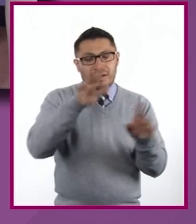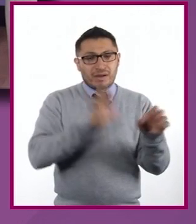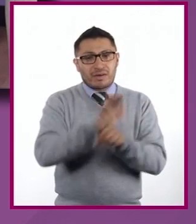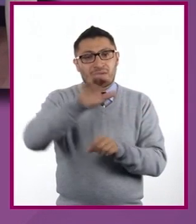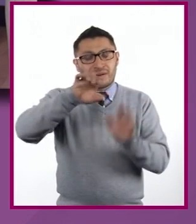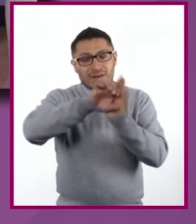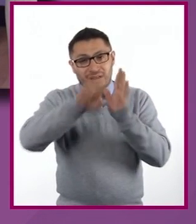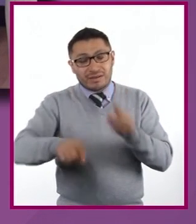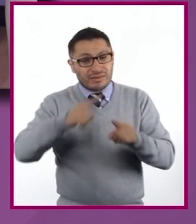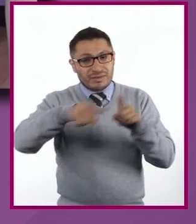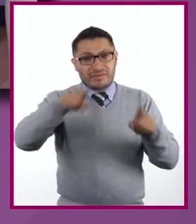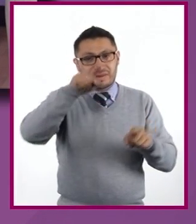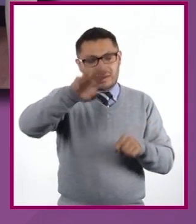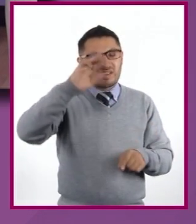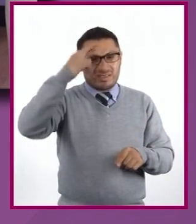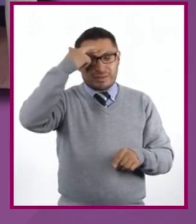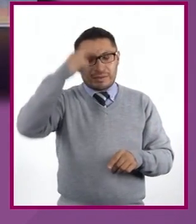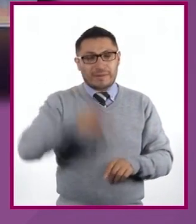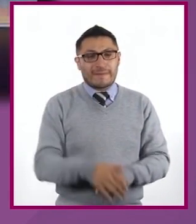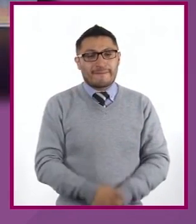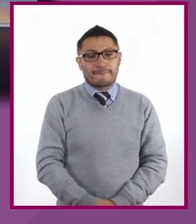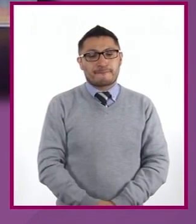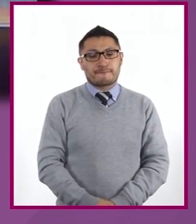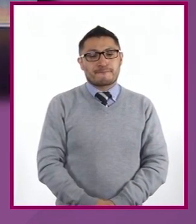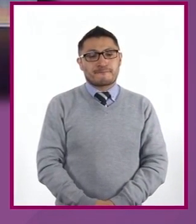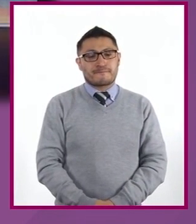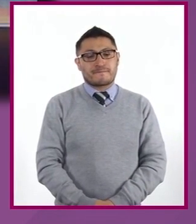mismo tema se te vienen a la mente?